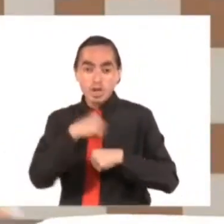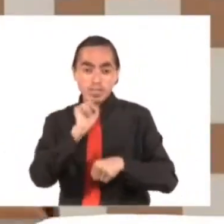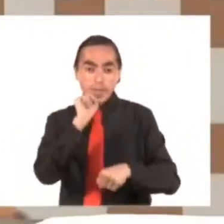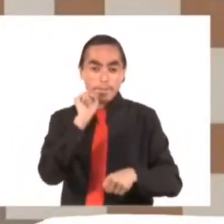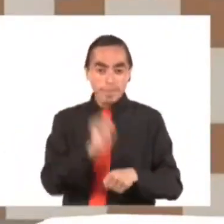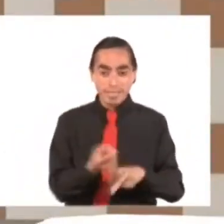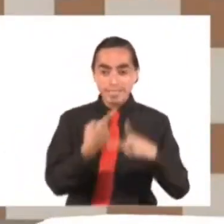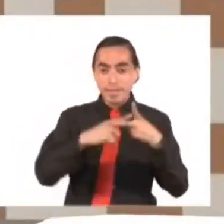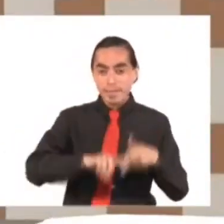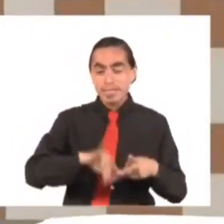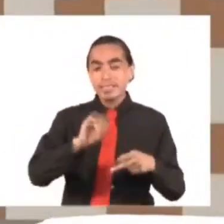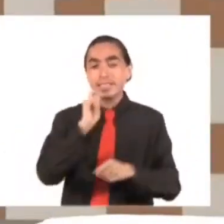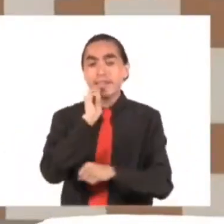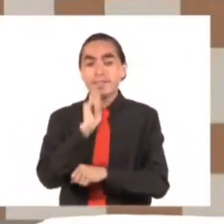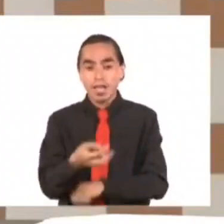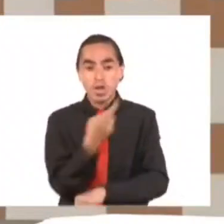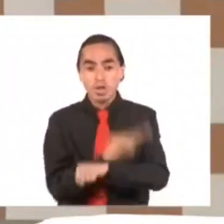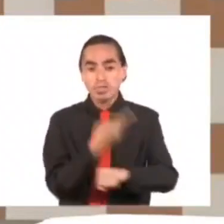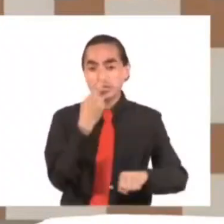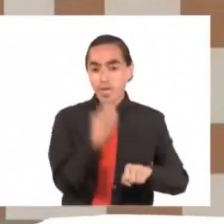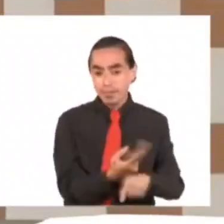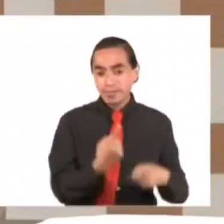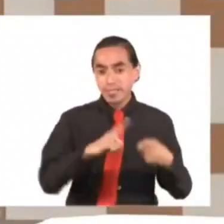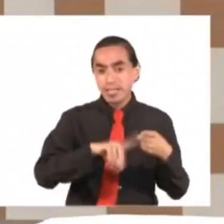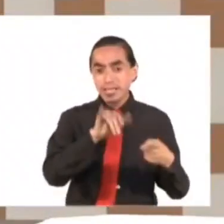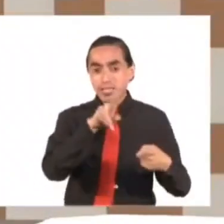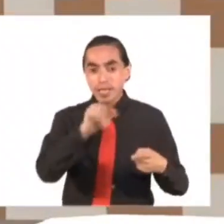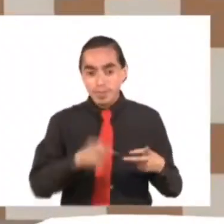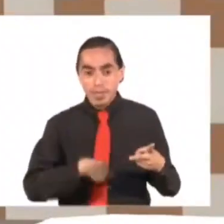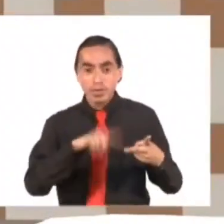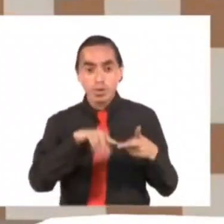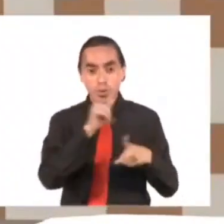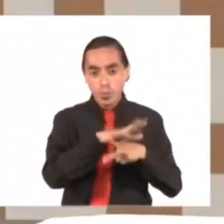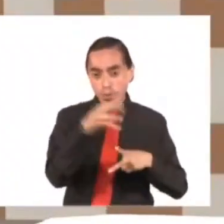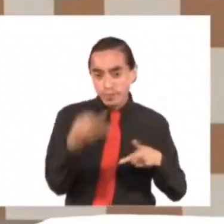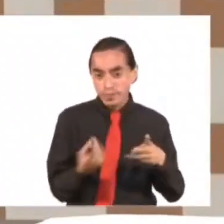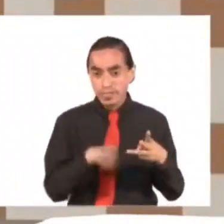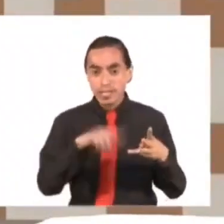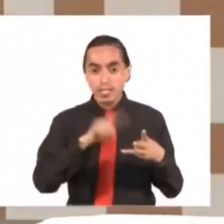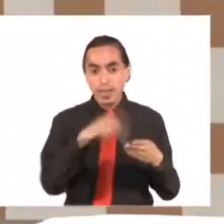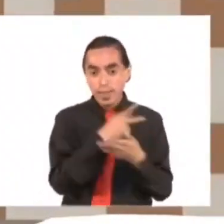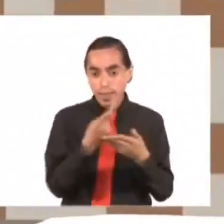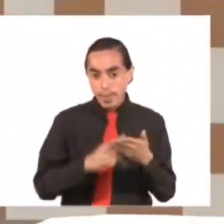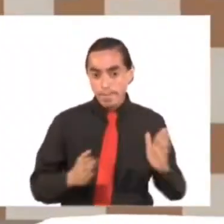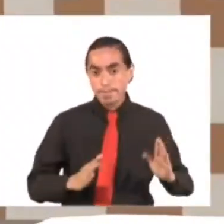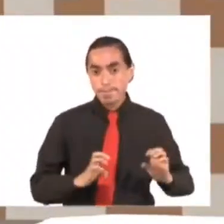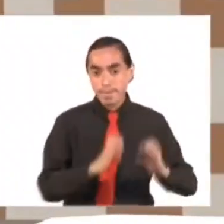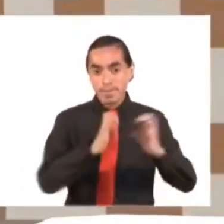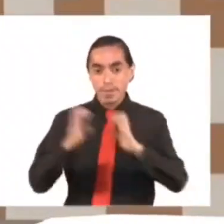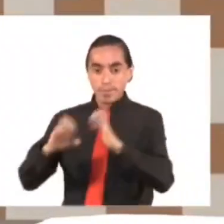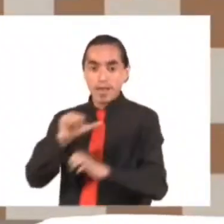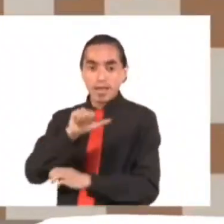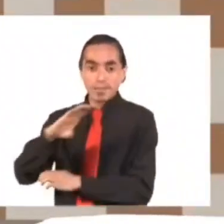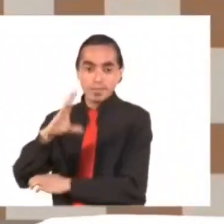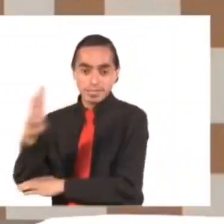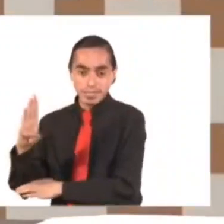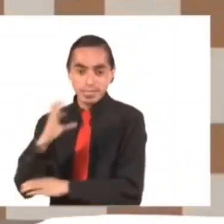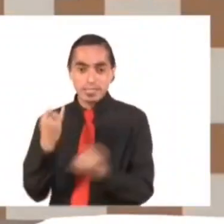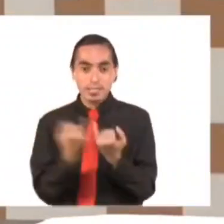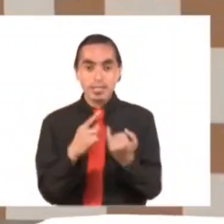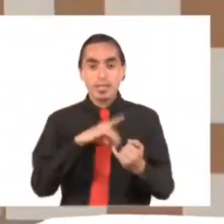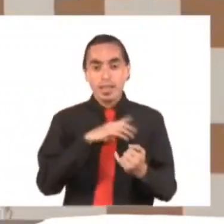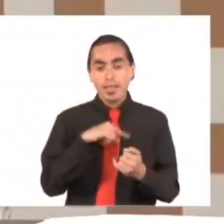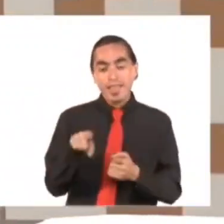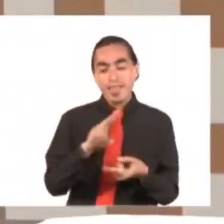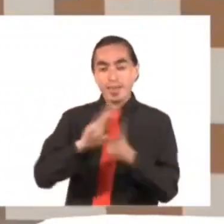todos los trámites que van desde el alineamiento y el número oficial, las modificaciones de planos, las manifestaciones de construcción A, B y C, las